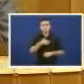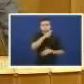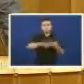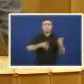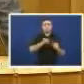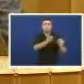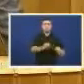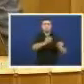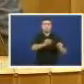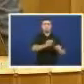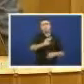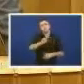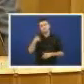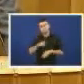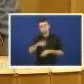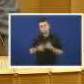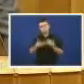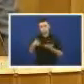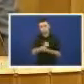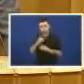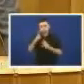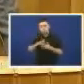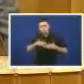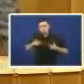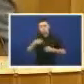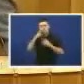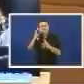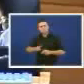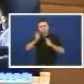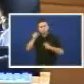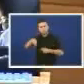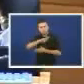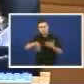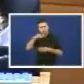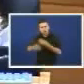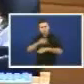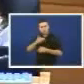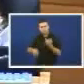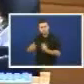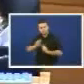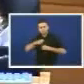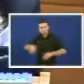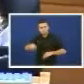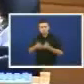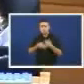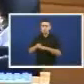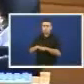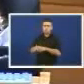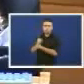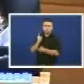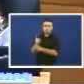atacar frontalmente todos e cada un dos esforzos normalizadores que se realizan neste país polo camillo que elevan están a